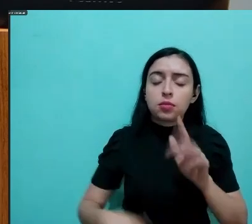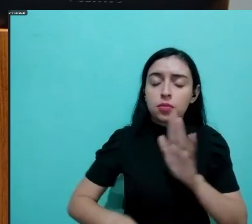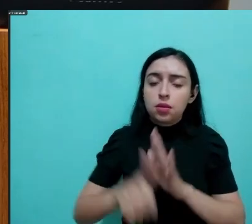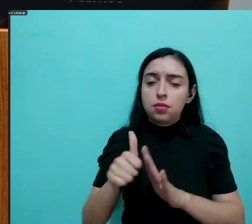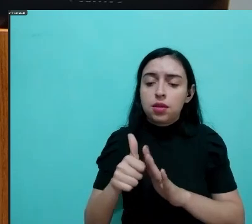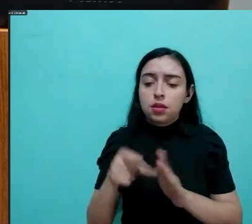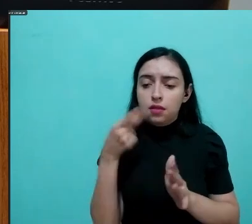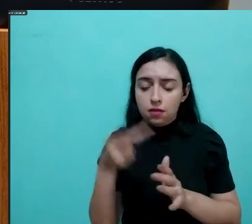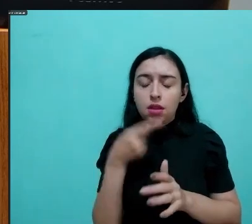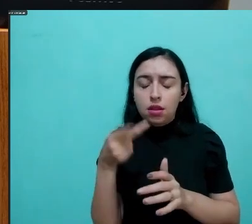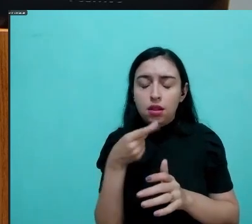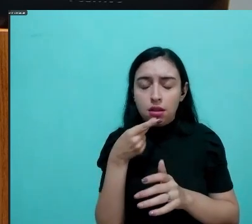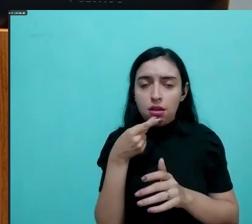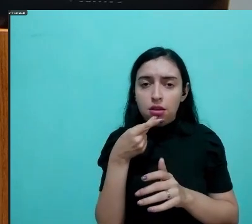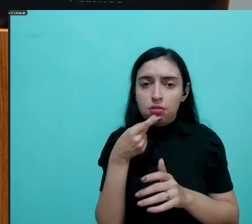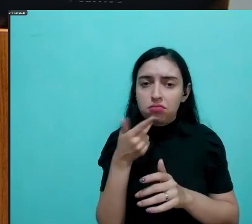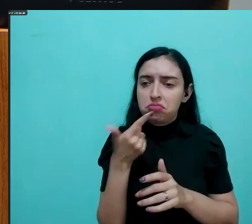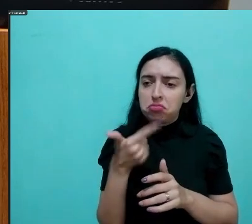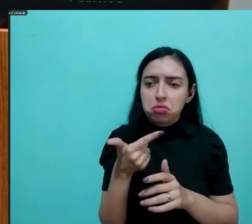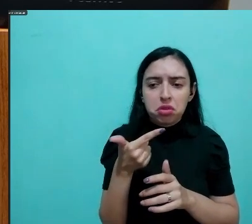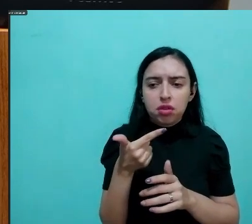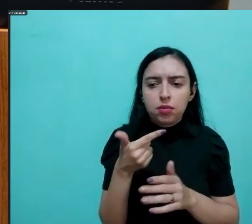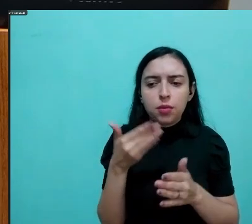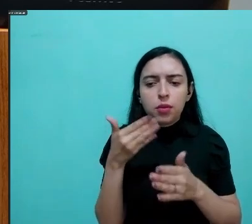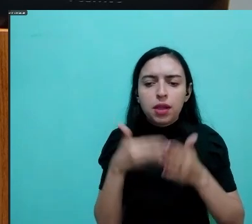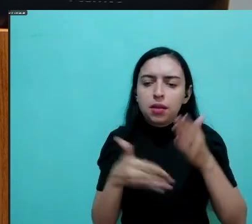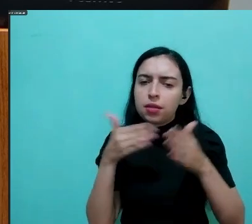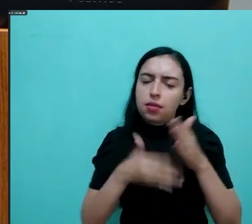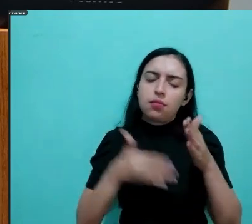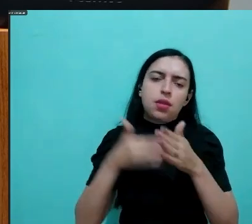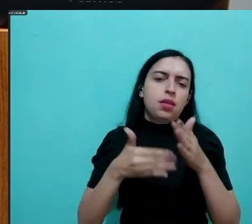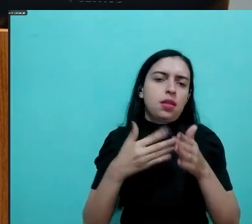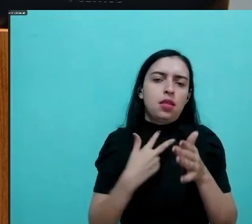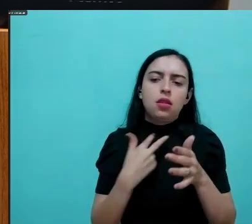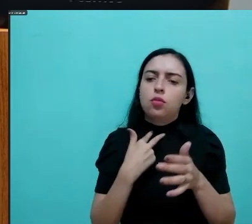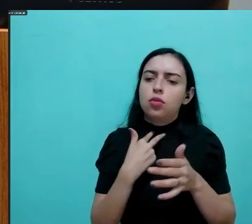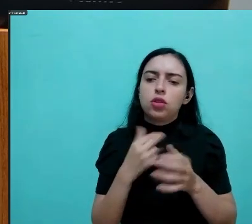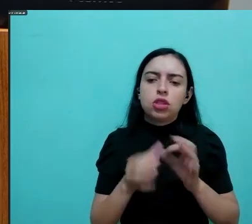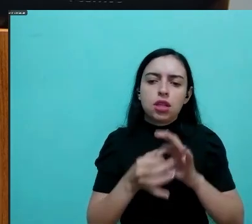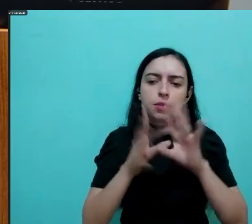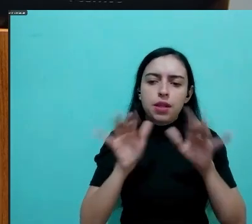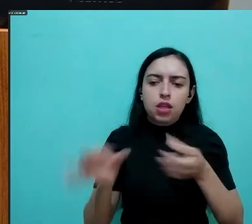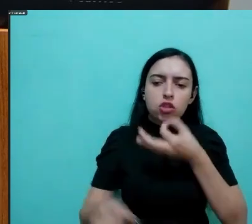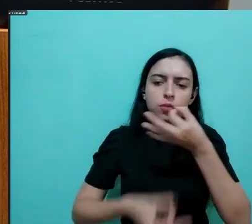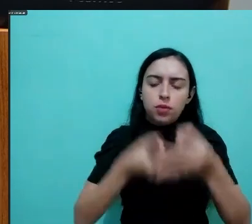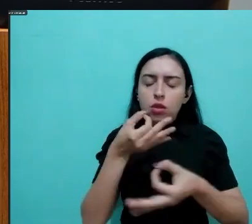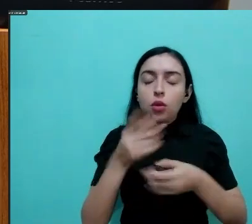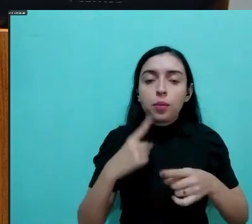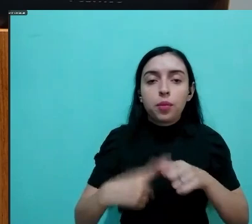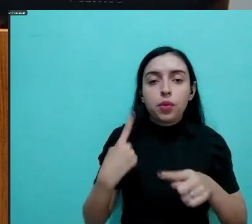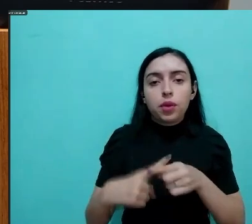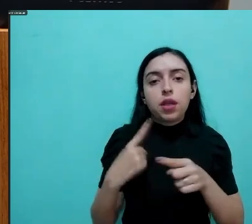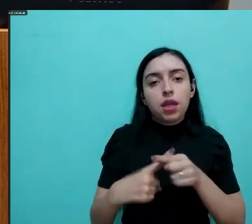no debemos establecer limitaciones a la libertad de expresión porque